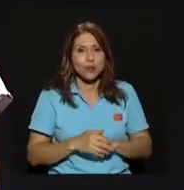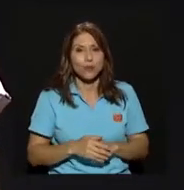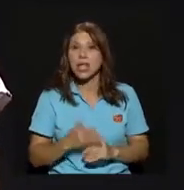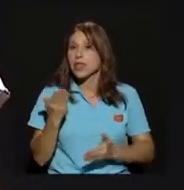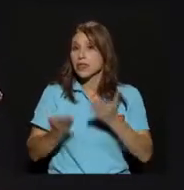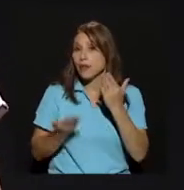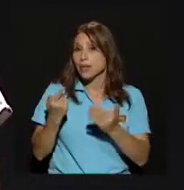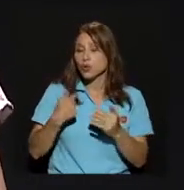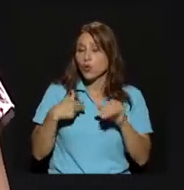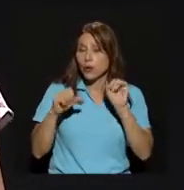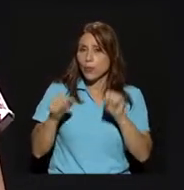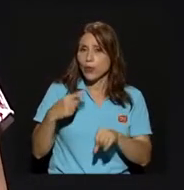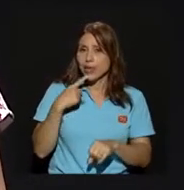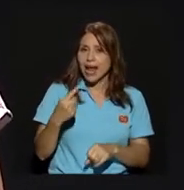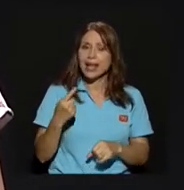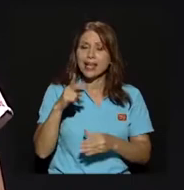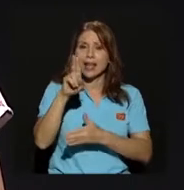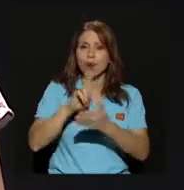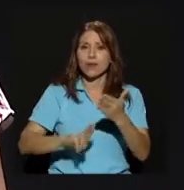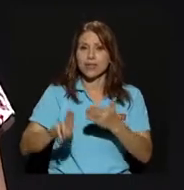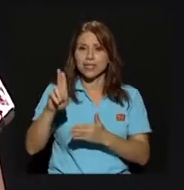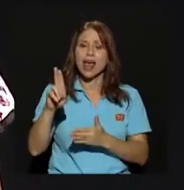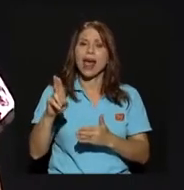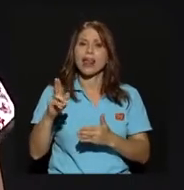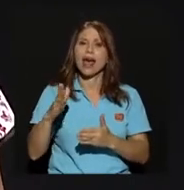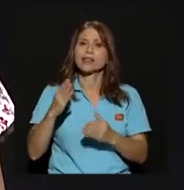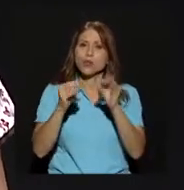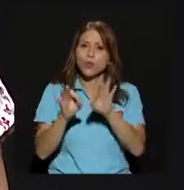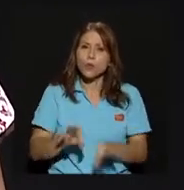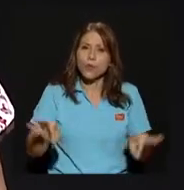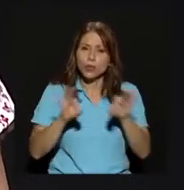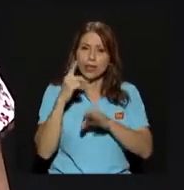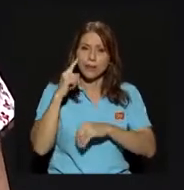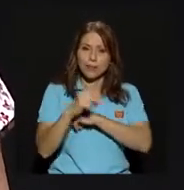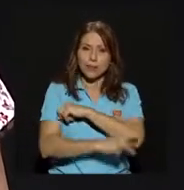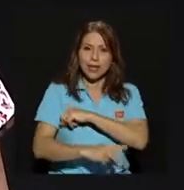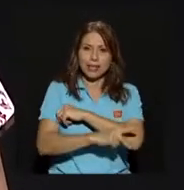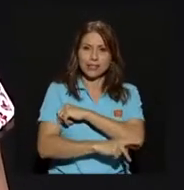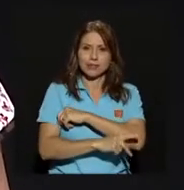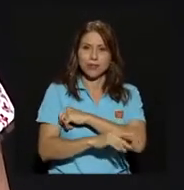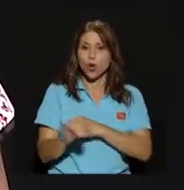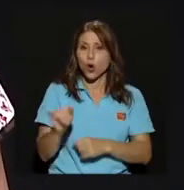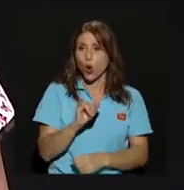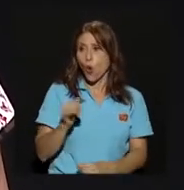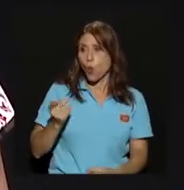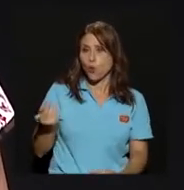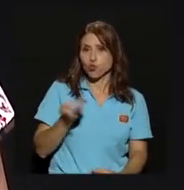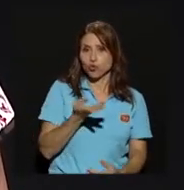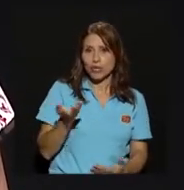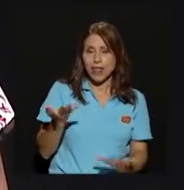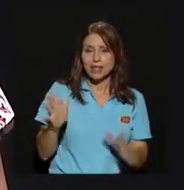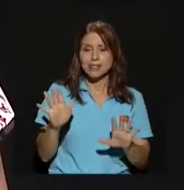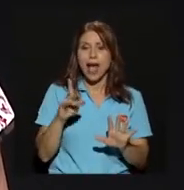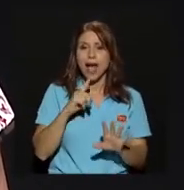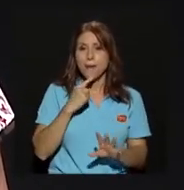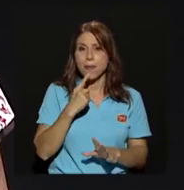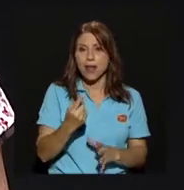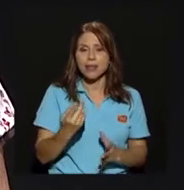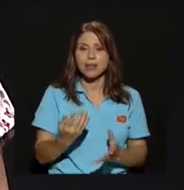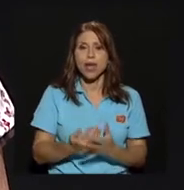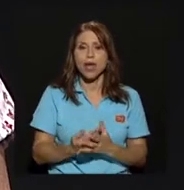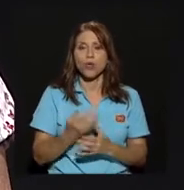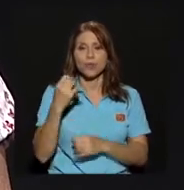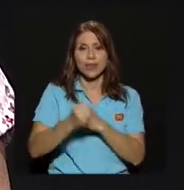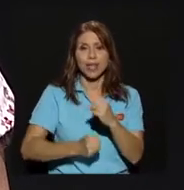puedo indicar es que la universidad ha sido muy importante para el país. Como ustedes han planteado, en